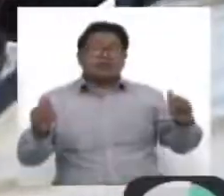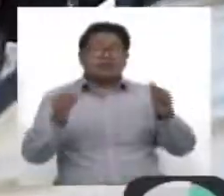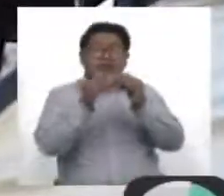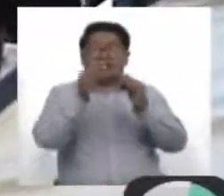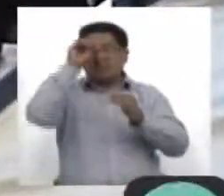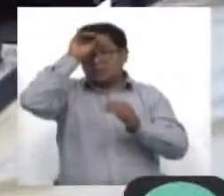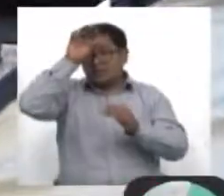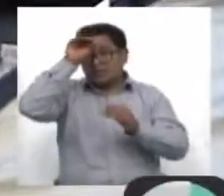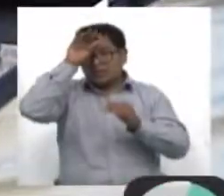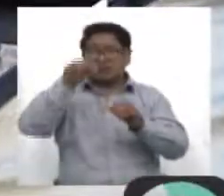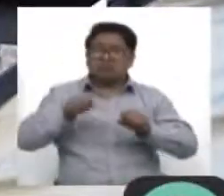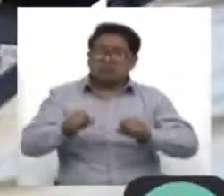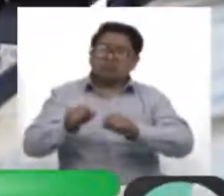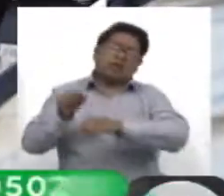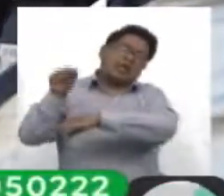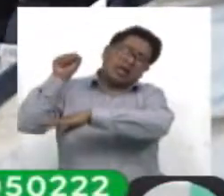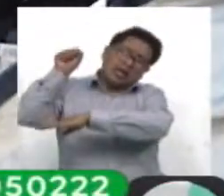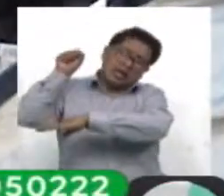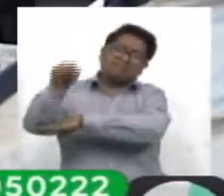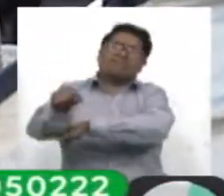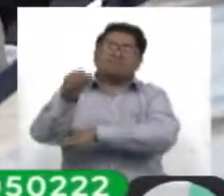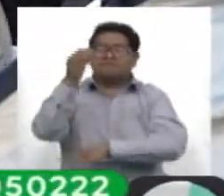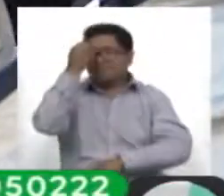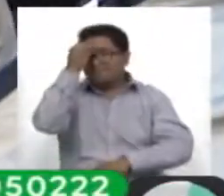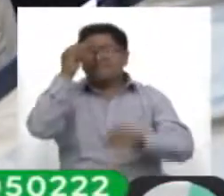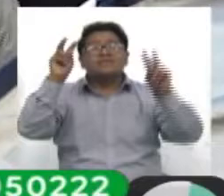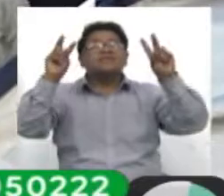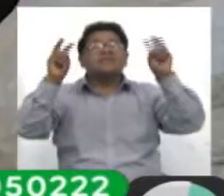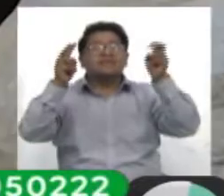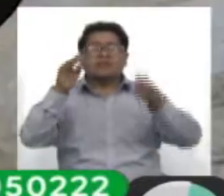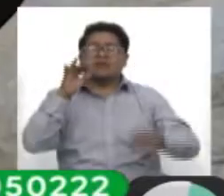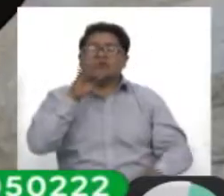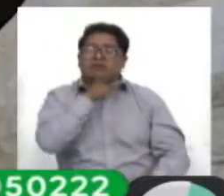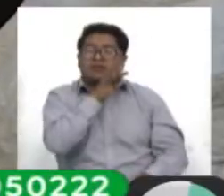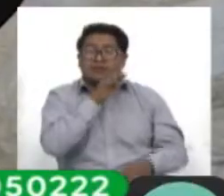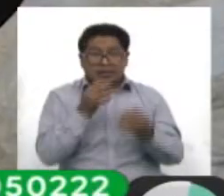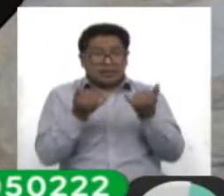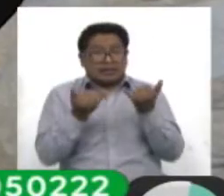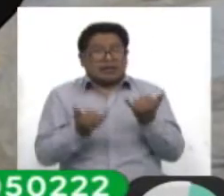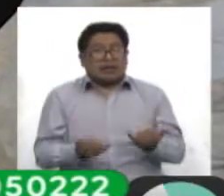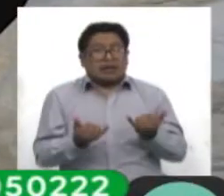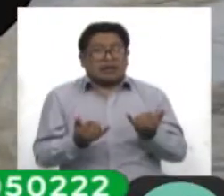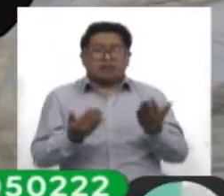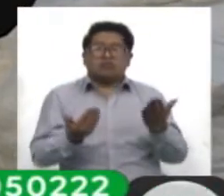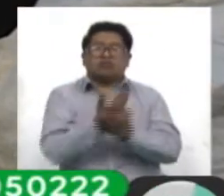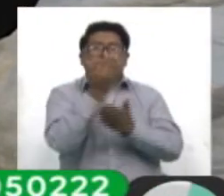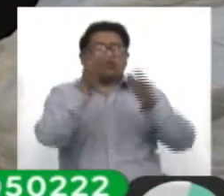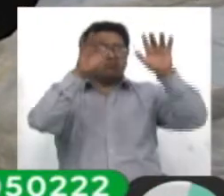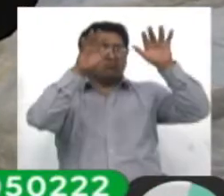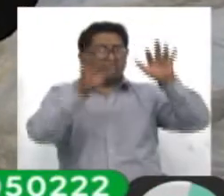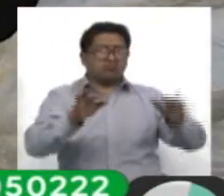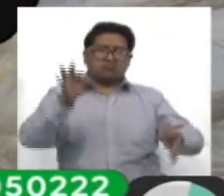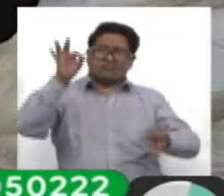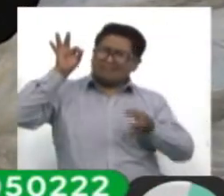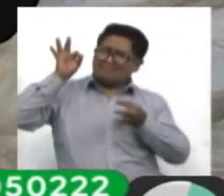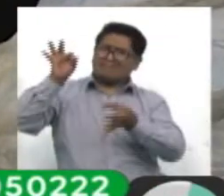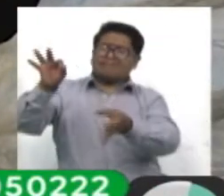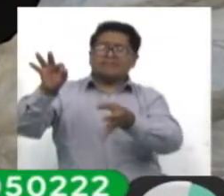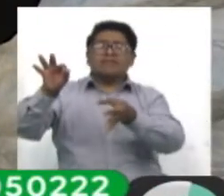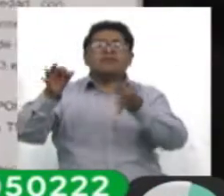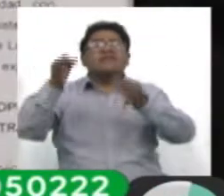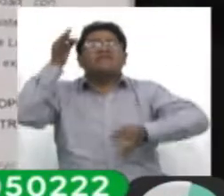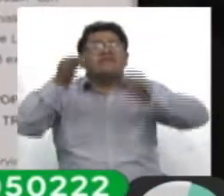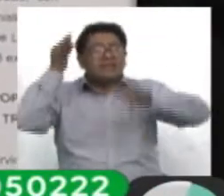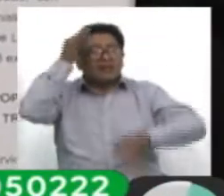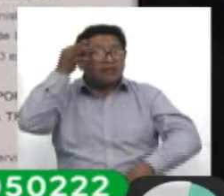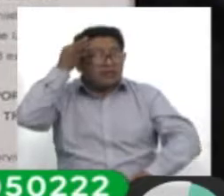acción popular al alcalde Luis Revilla por el tema de la basura y ahora presentan un memorándum ante la Fiscalía Departamental para